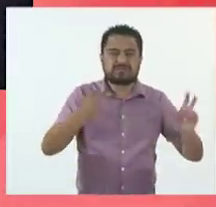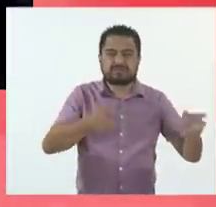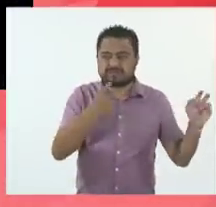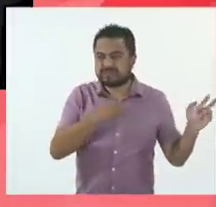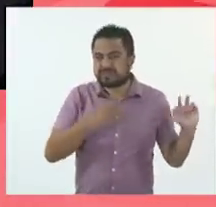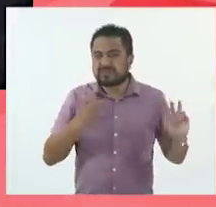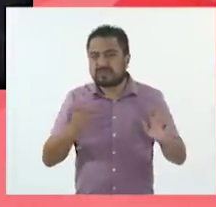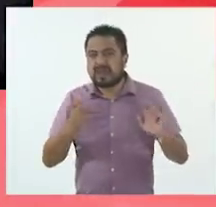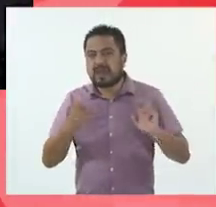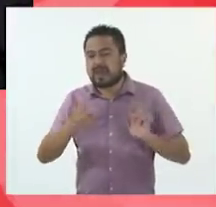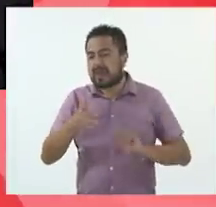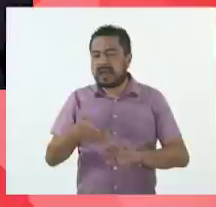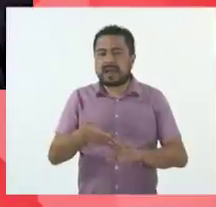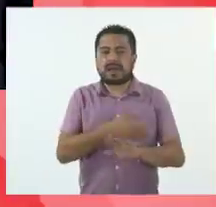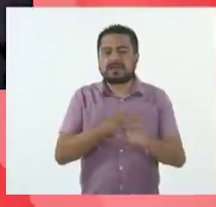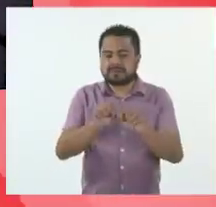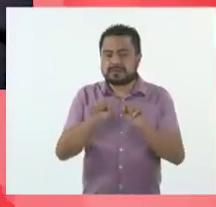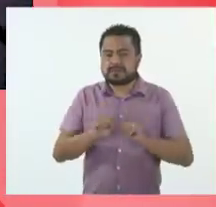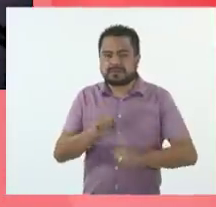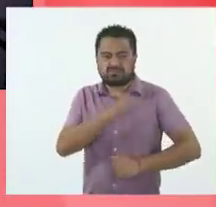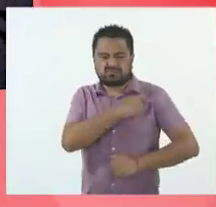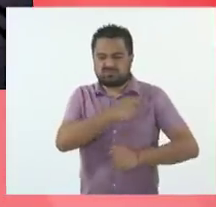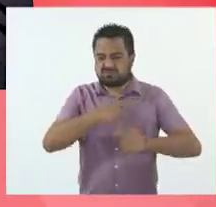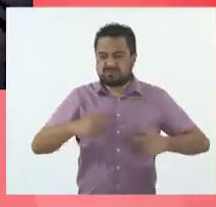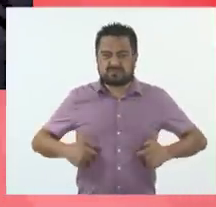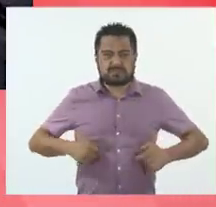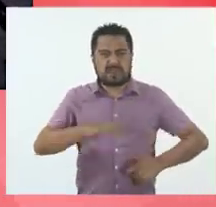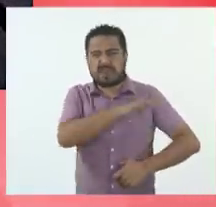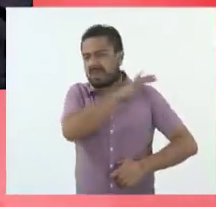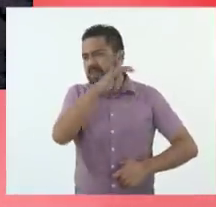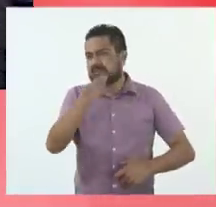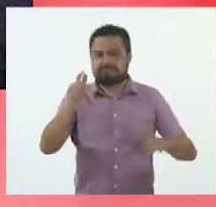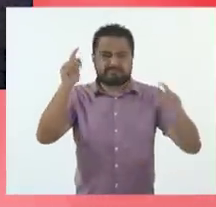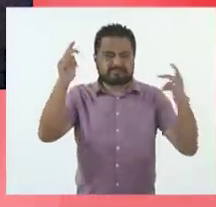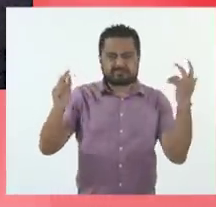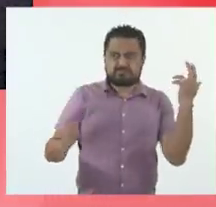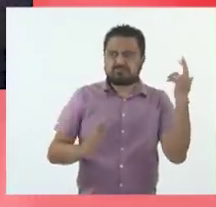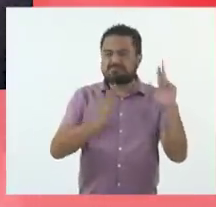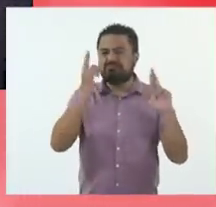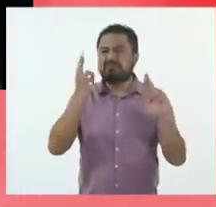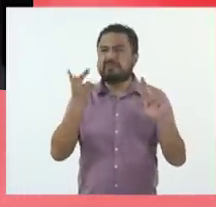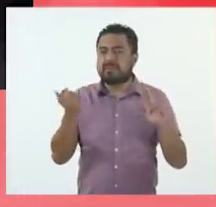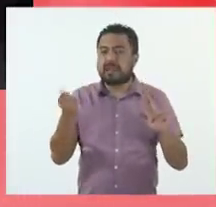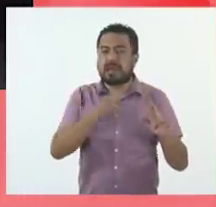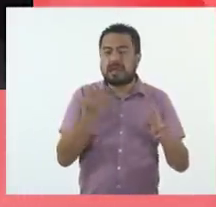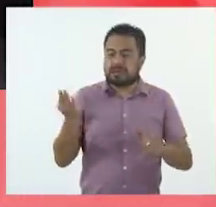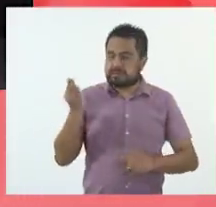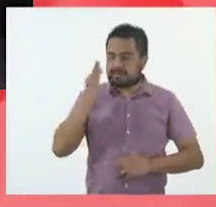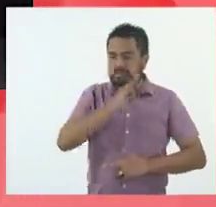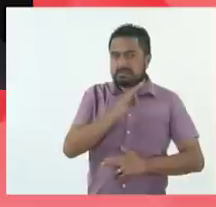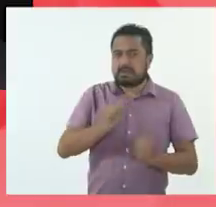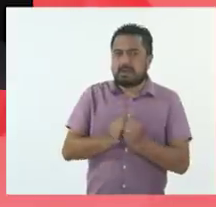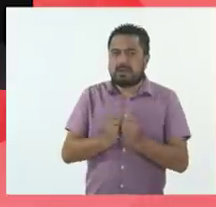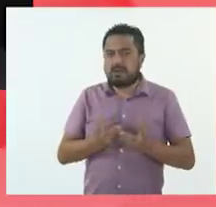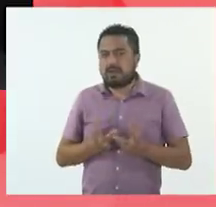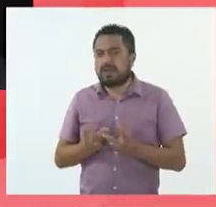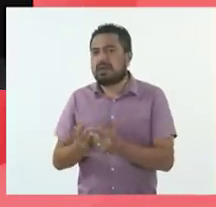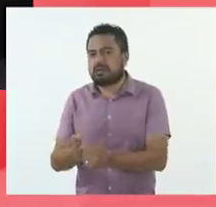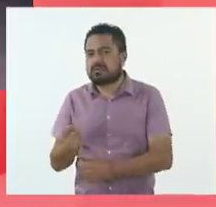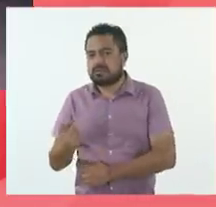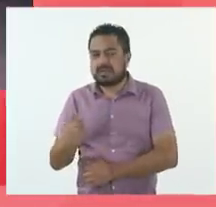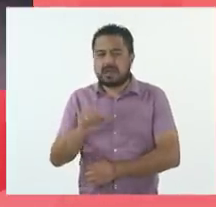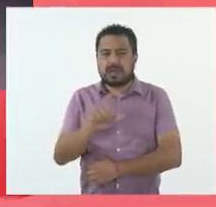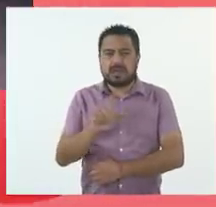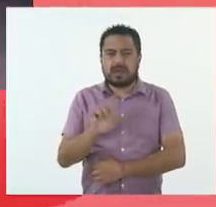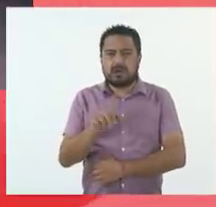pero antes estuvo casada con un general del ejército republicano que fue acusado de traición y condenado al paredón.